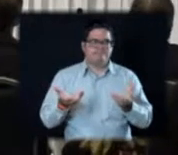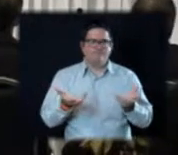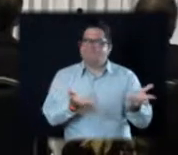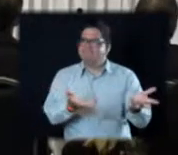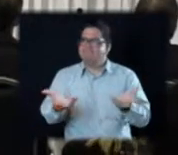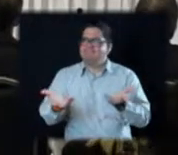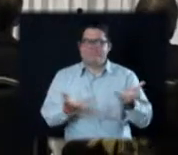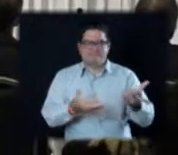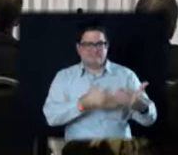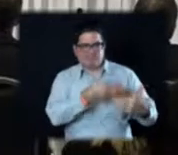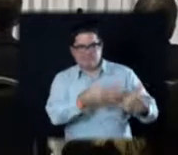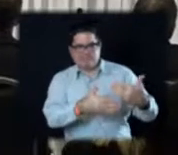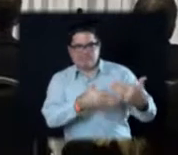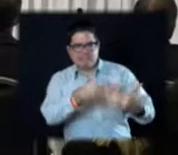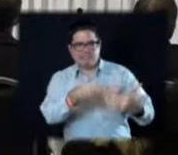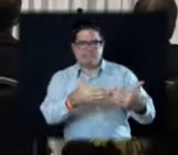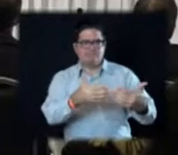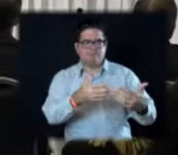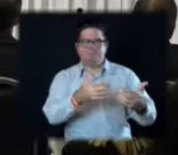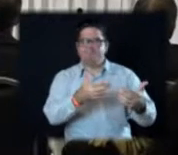rastrear todas estas cuentas.